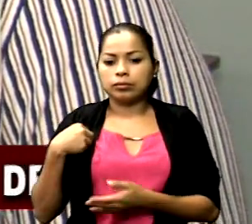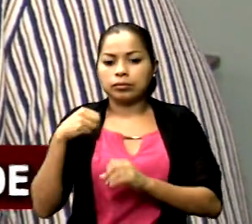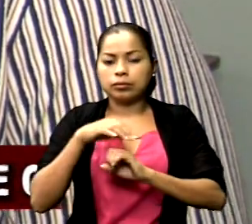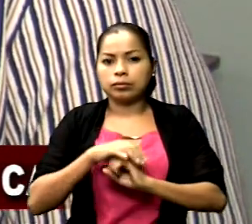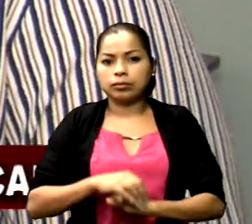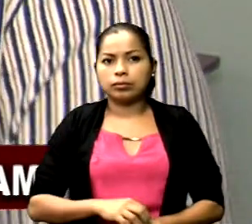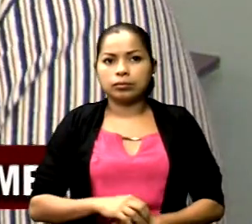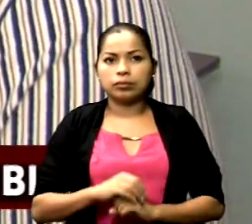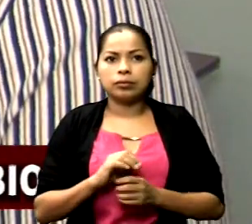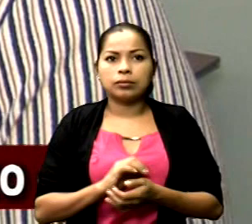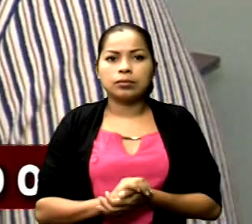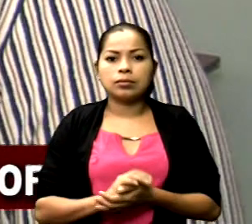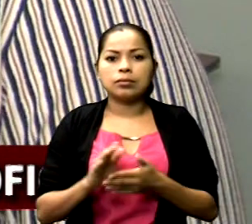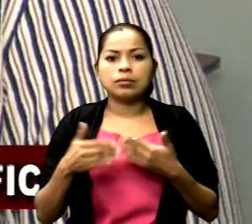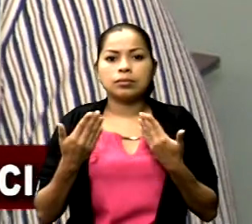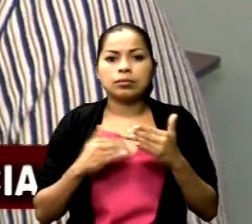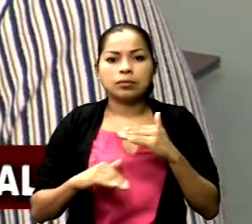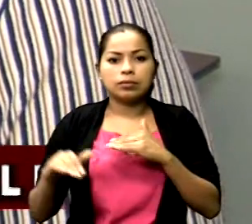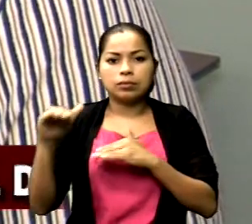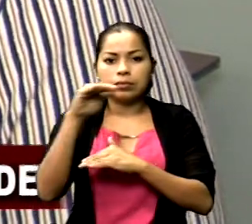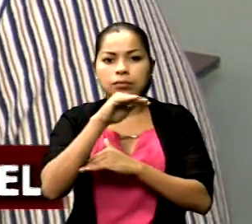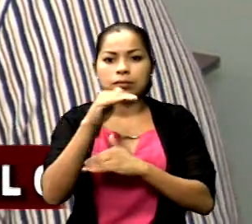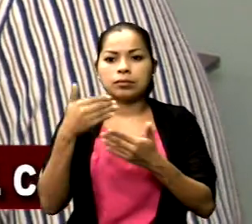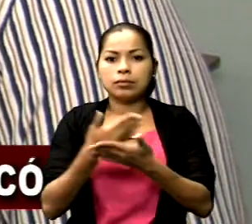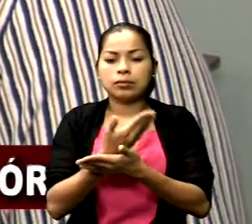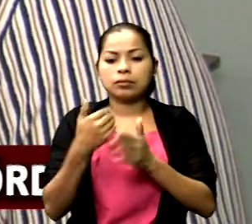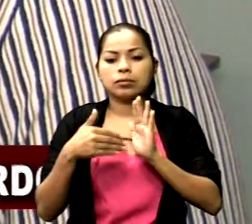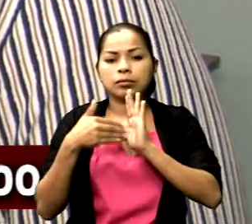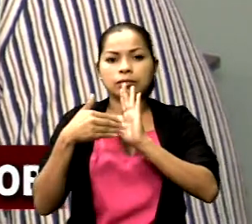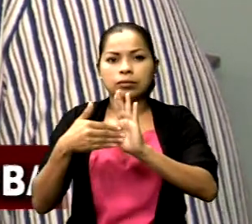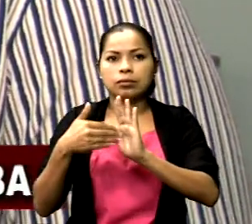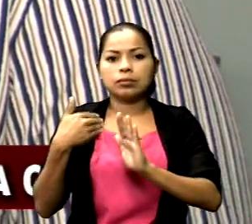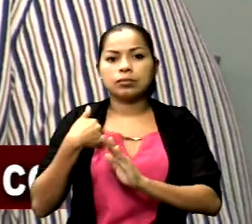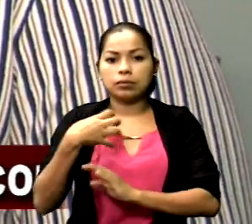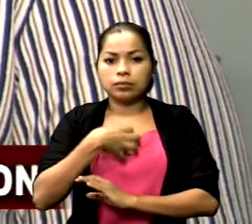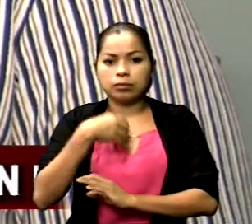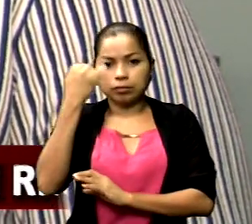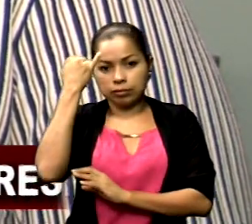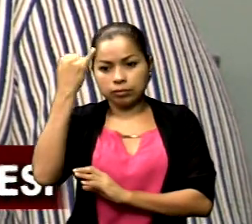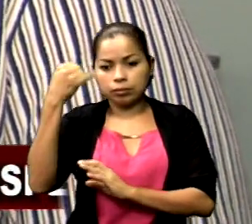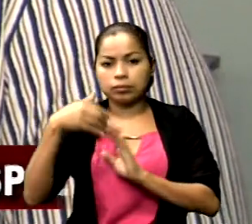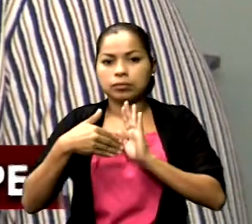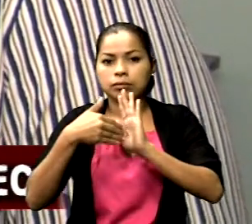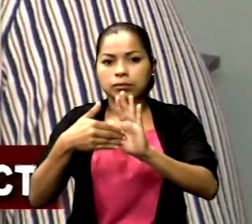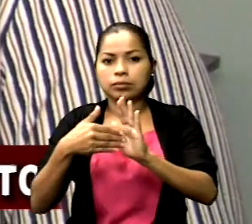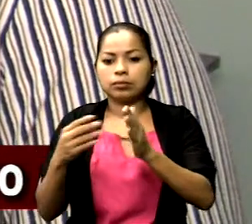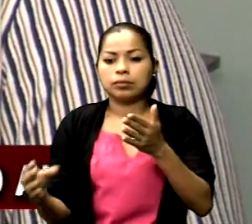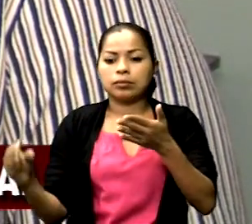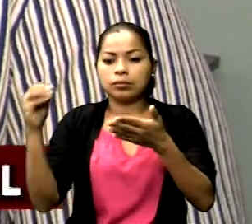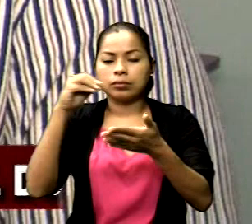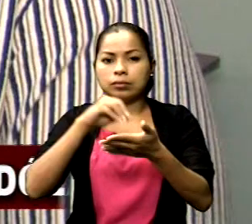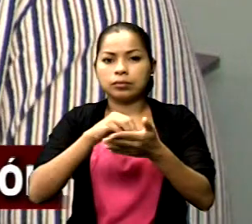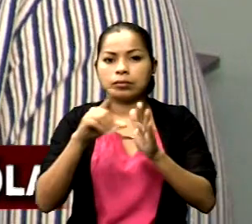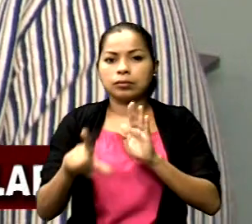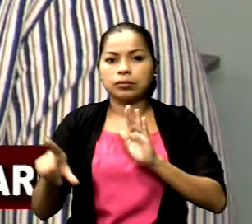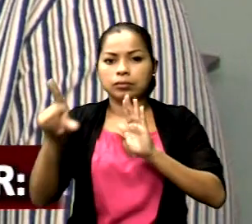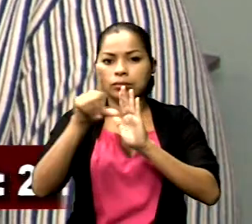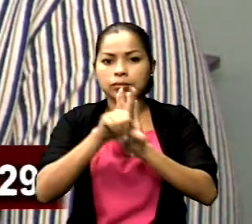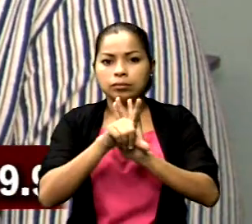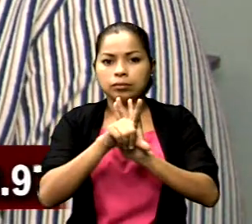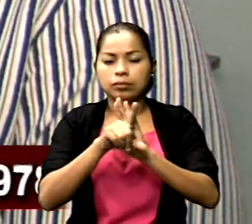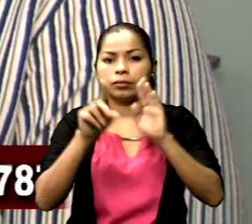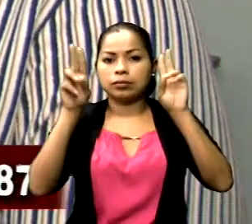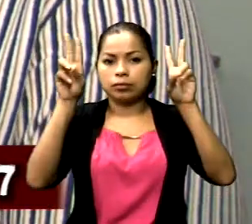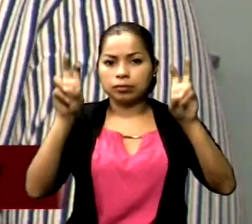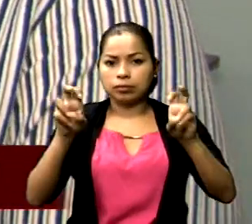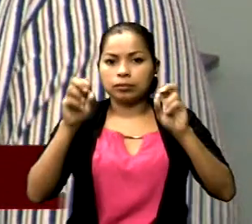comisión vamos a elevar una propuesta para poder incluir en el digesto tanto el